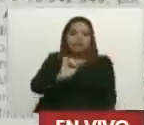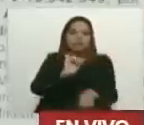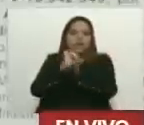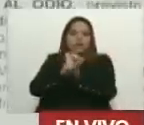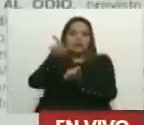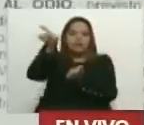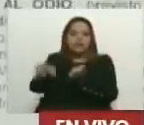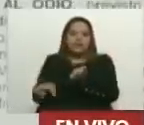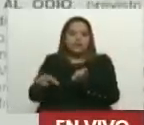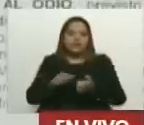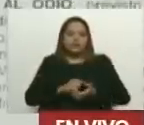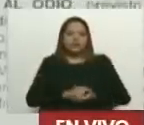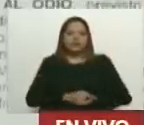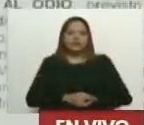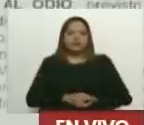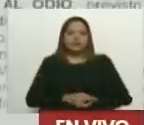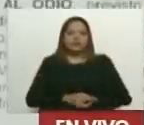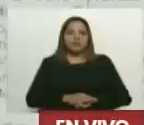este sujeto.